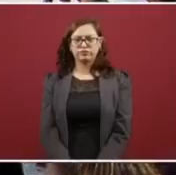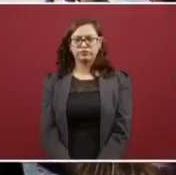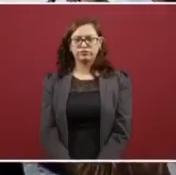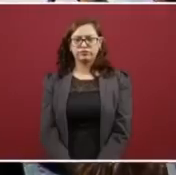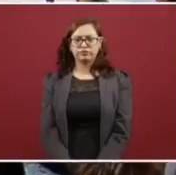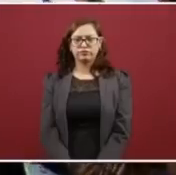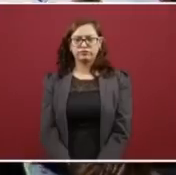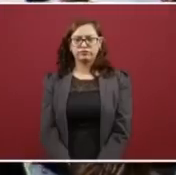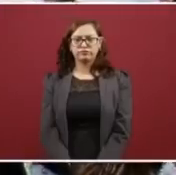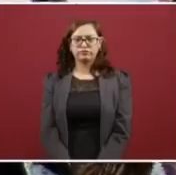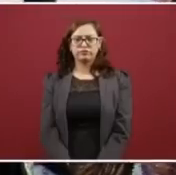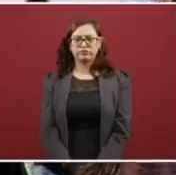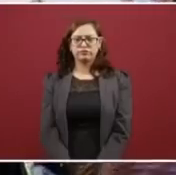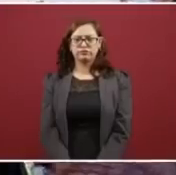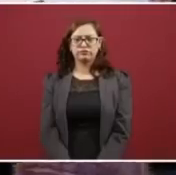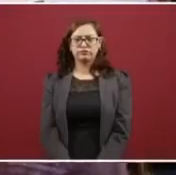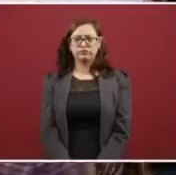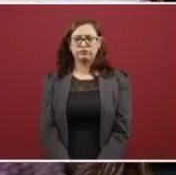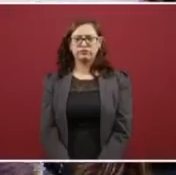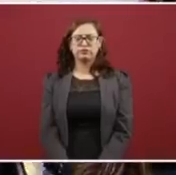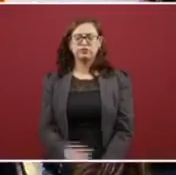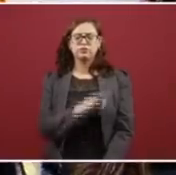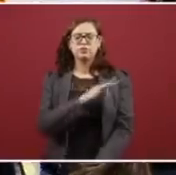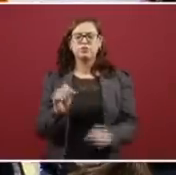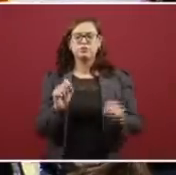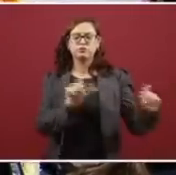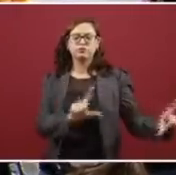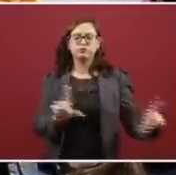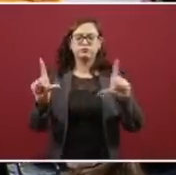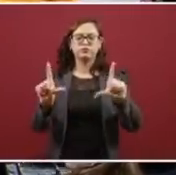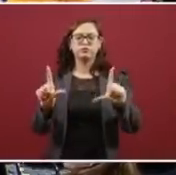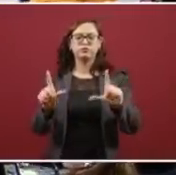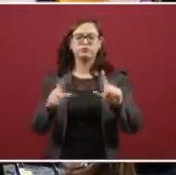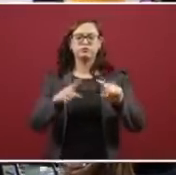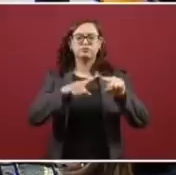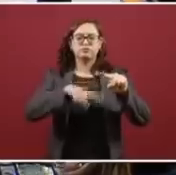si podemos proyectar la primera gráfica de la presentación